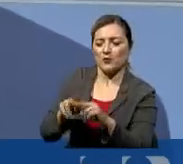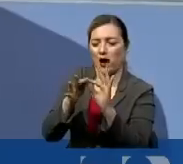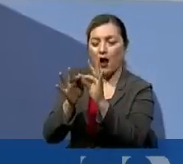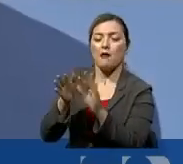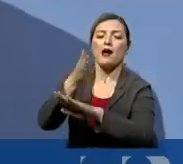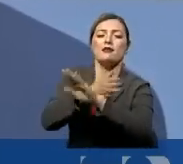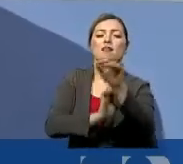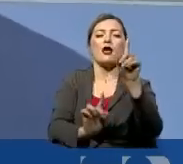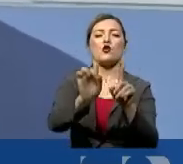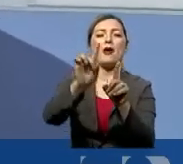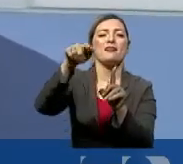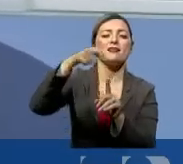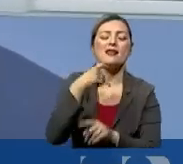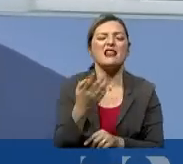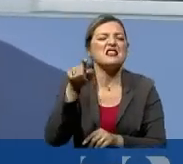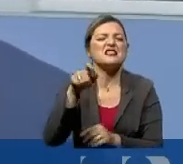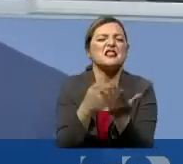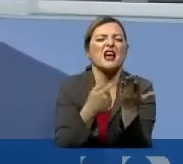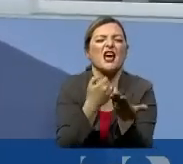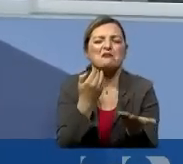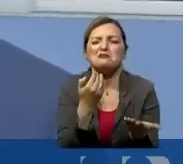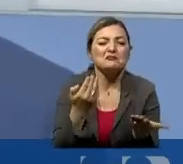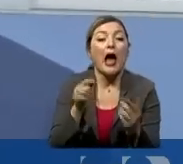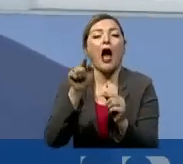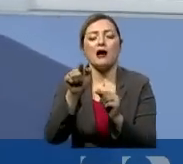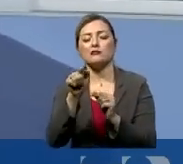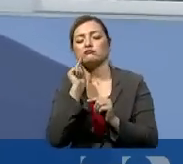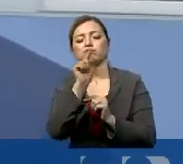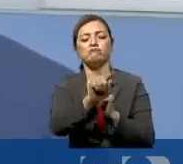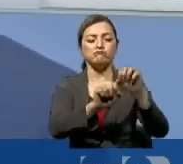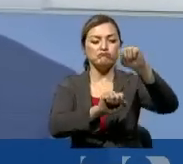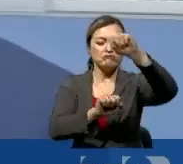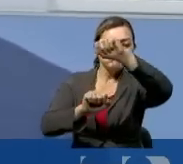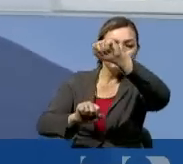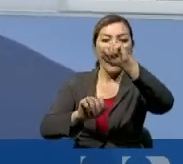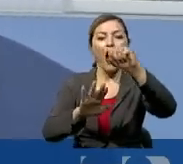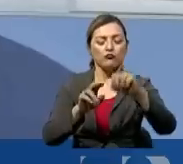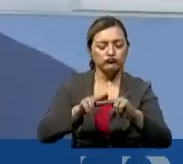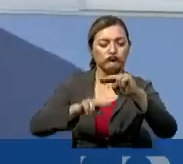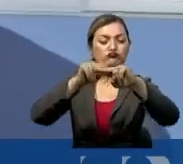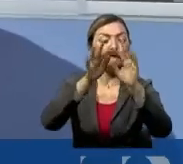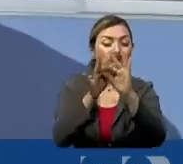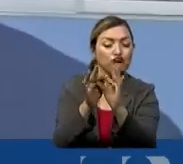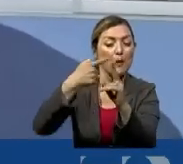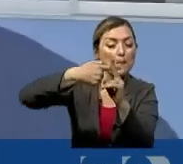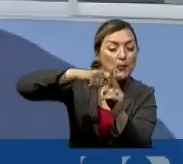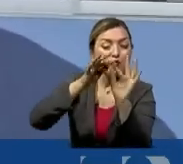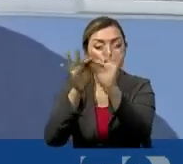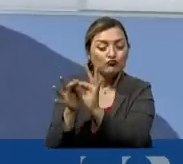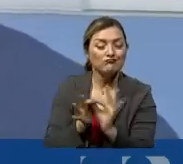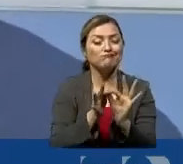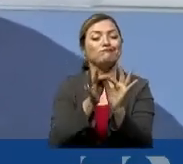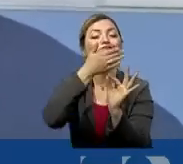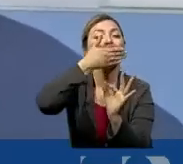los diagnósticos, especialmente de necesidades, y hemos hecho significativas acciones y labores de mantenimiento